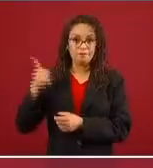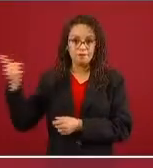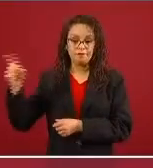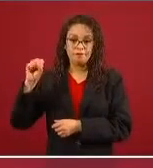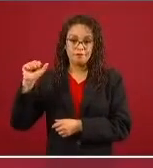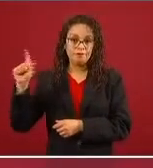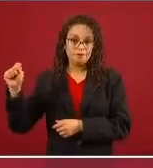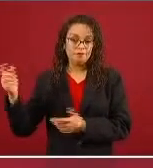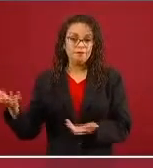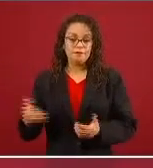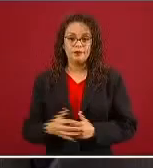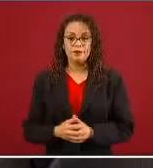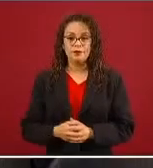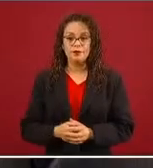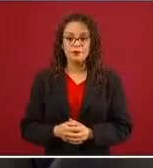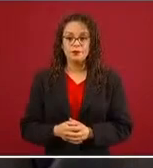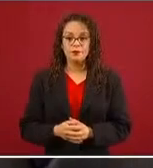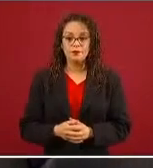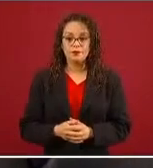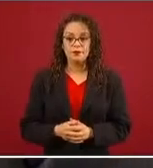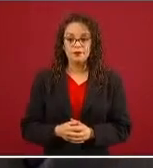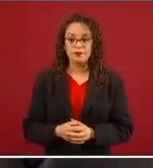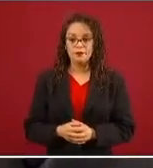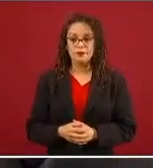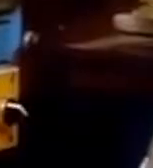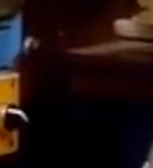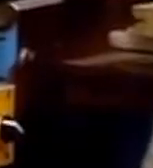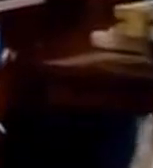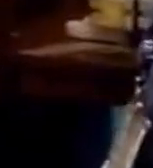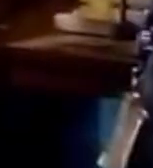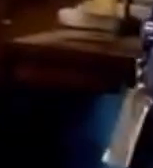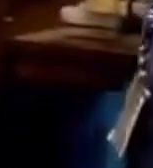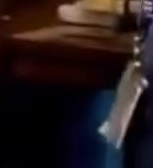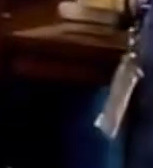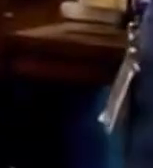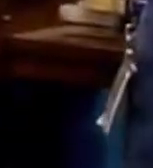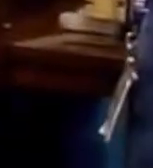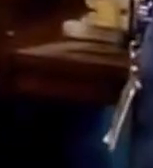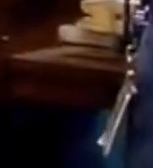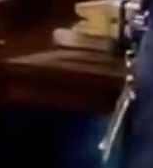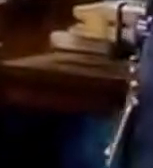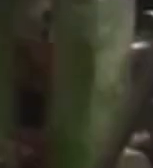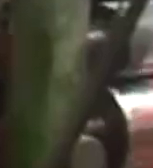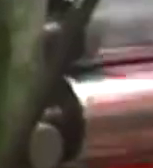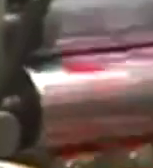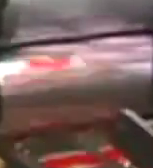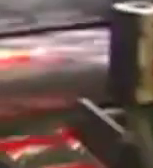de México. Con imágenes de Juanma Moreno, José Luis Vázquez, Noticieros Canal 7.